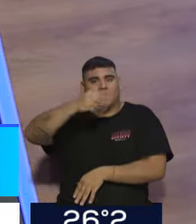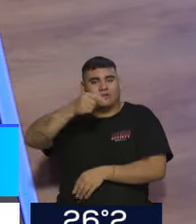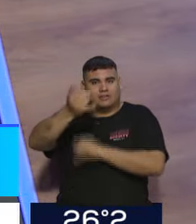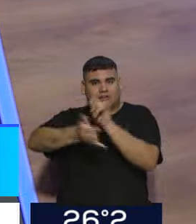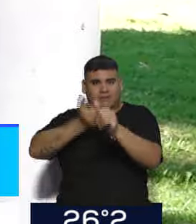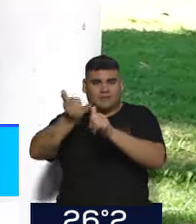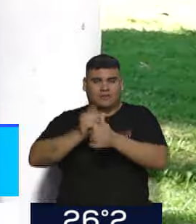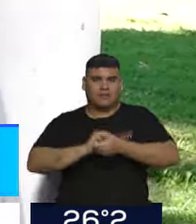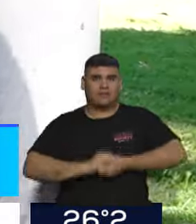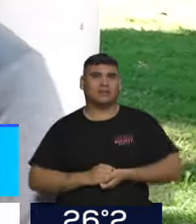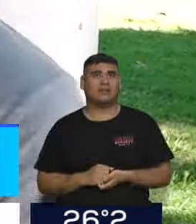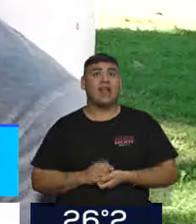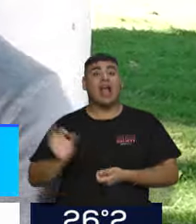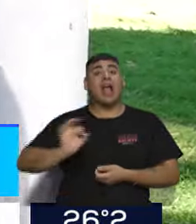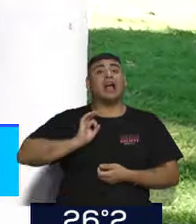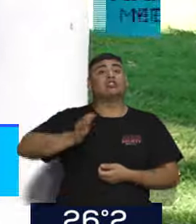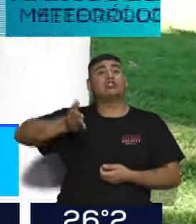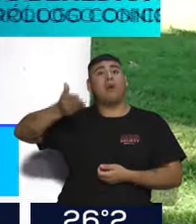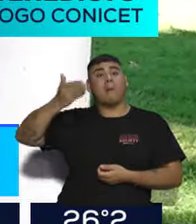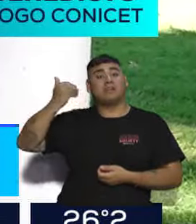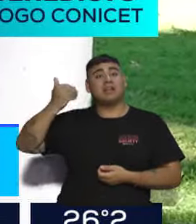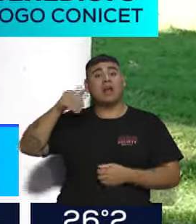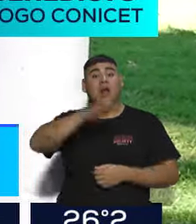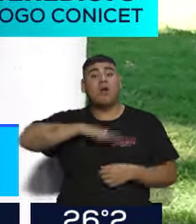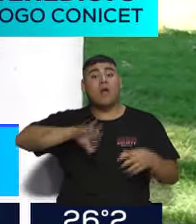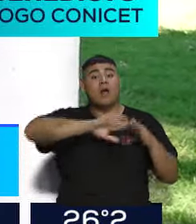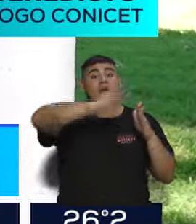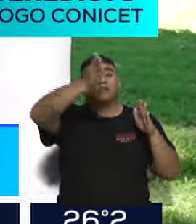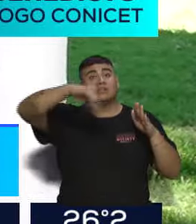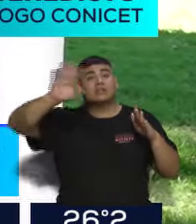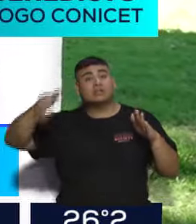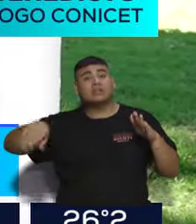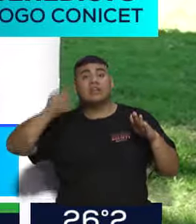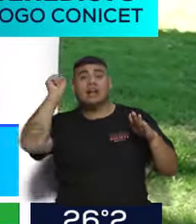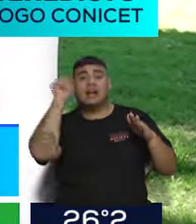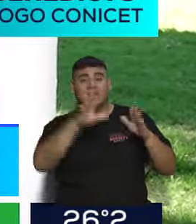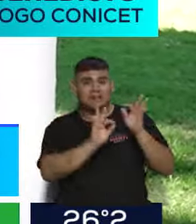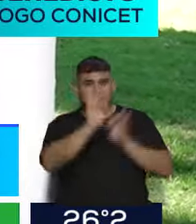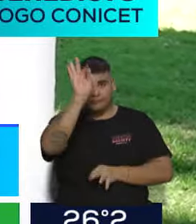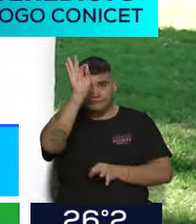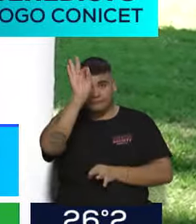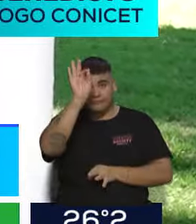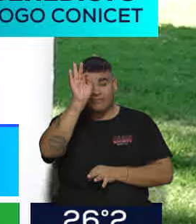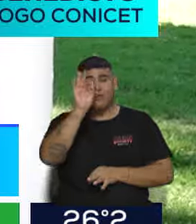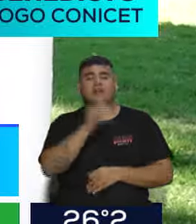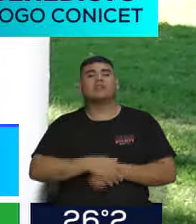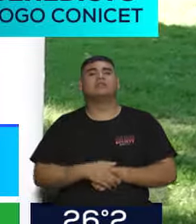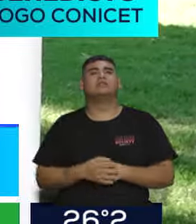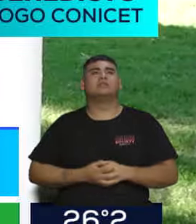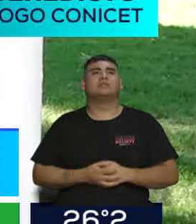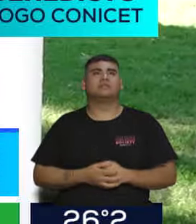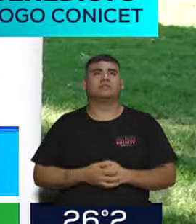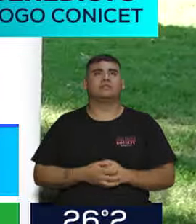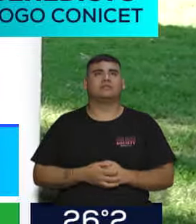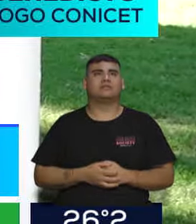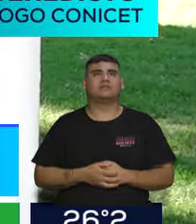respecto. El año pasado, en toda la zona de la Aconcagua, toda la cuenca particularmente del río Mendoza, ocurrió